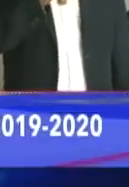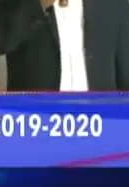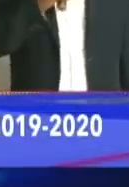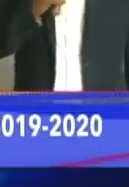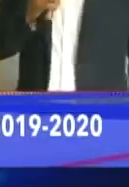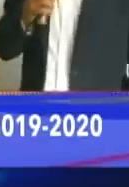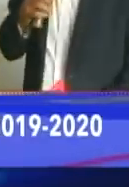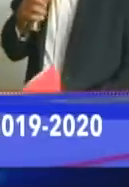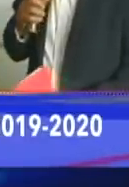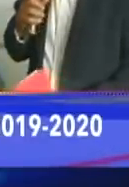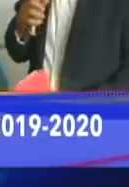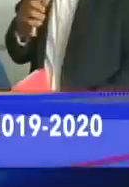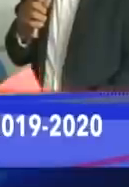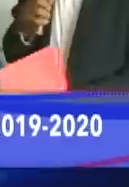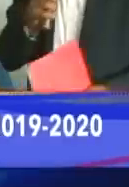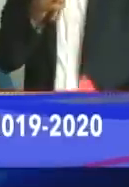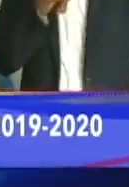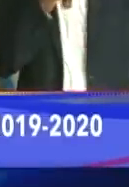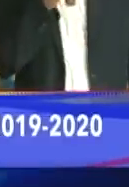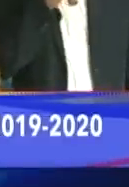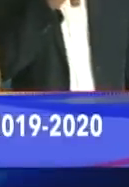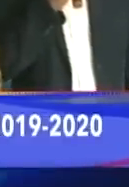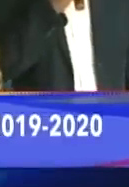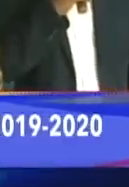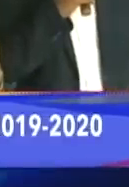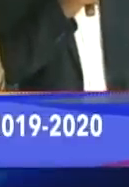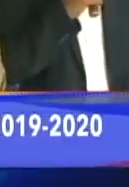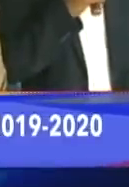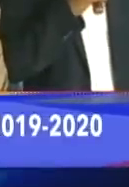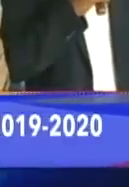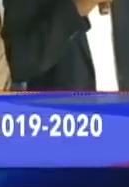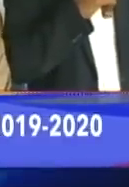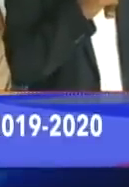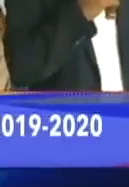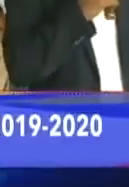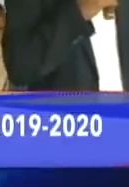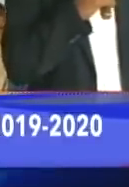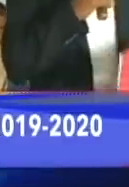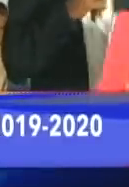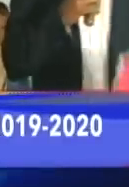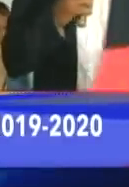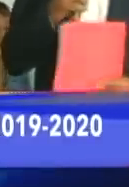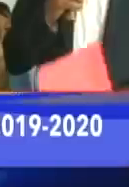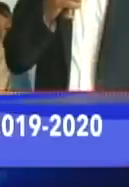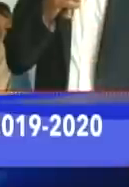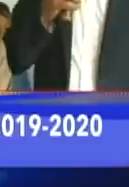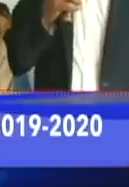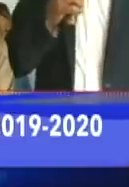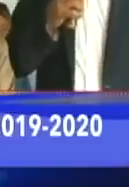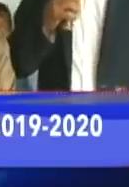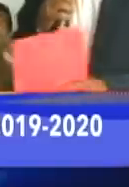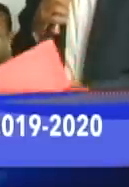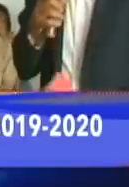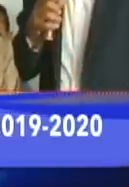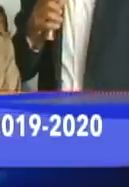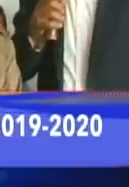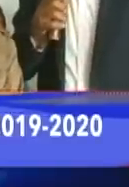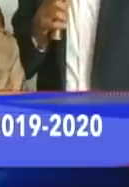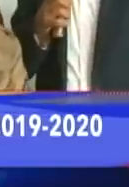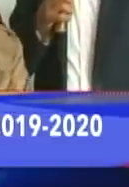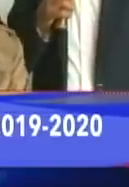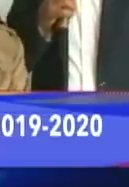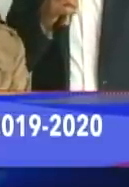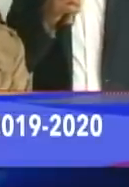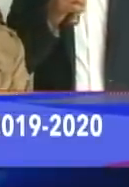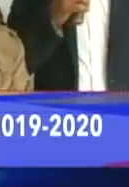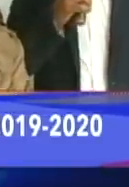ocupó por más de 25 años el poder en este municipio rescatamos este municipio con nuestro compañero far